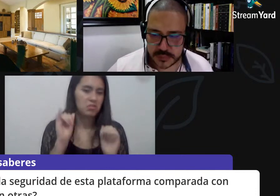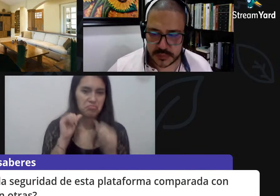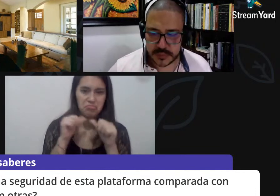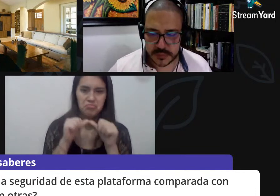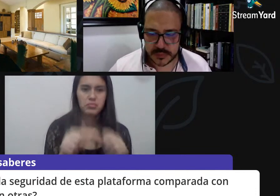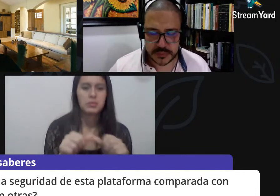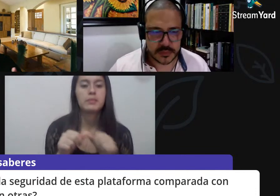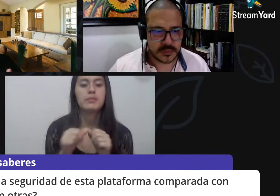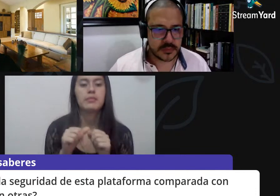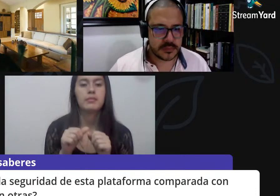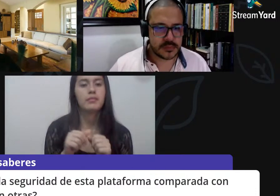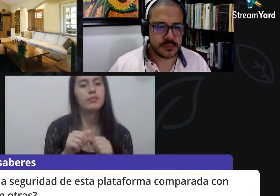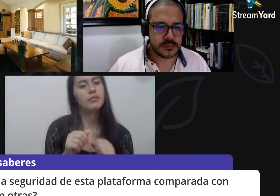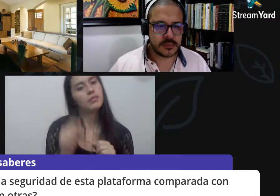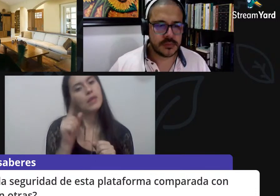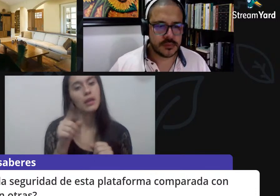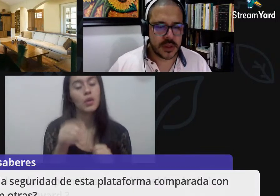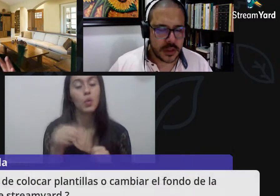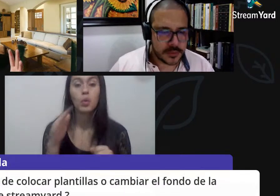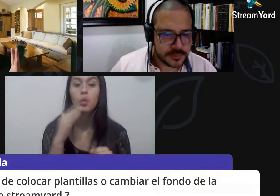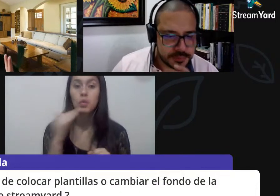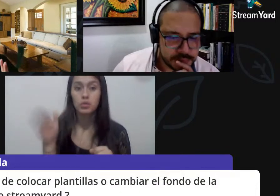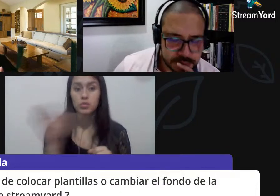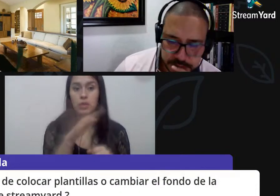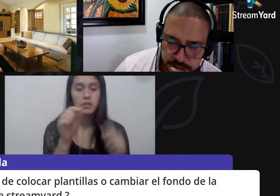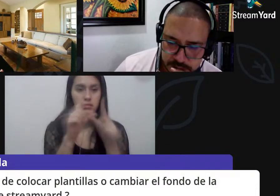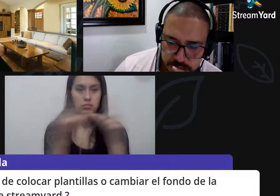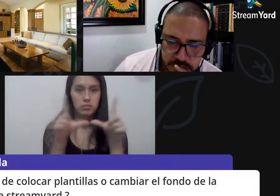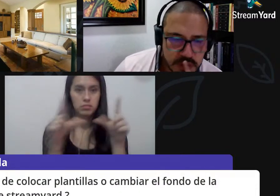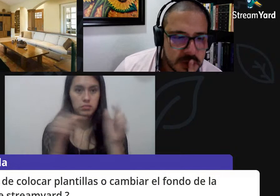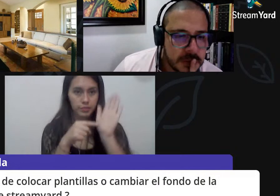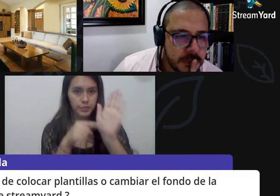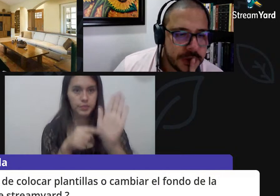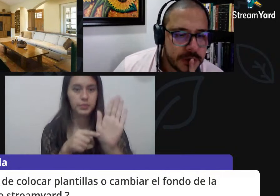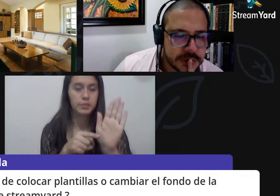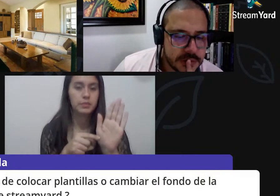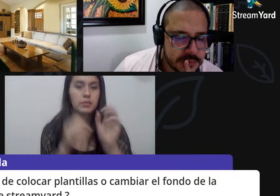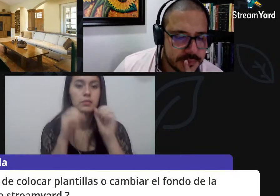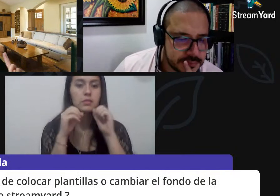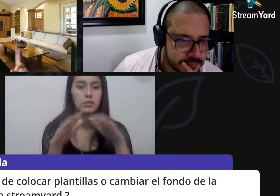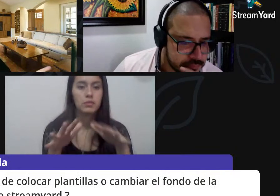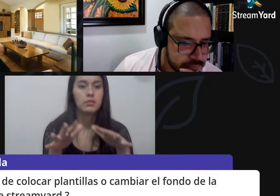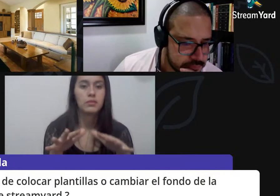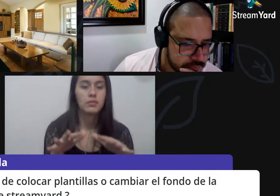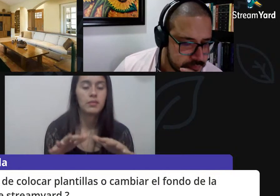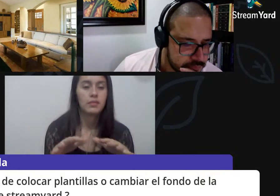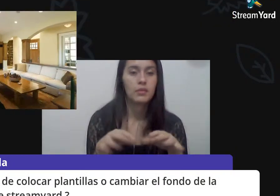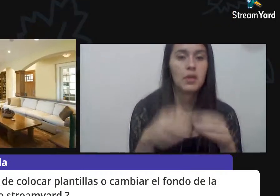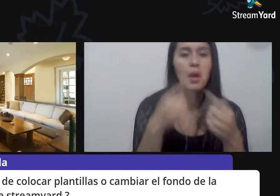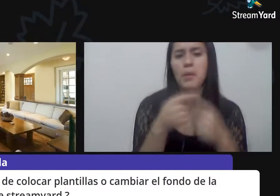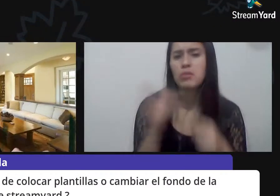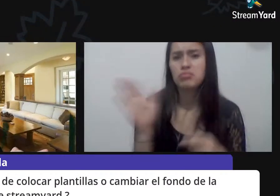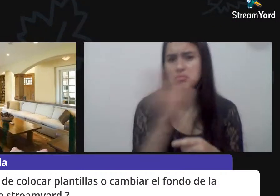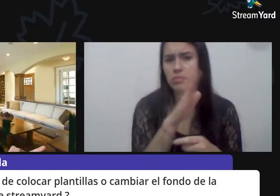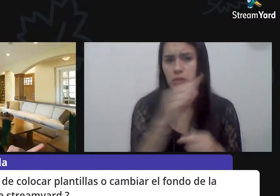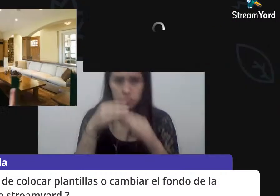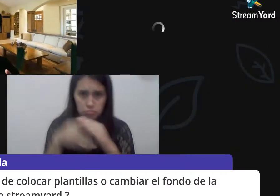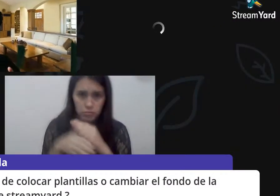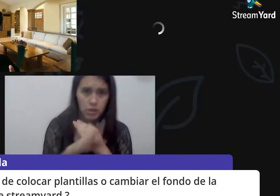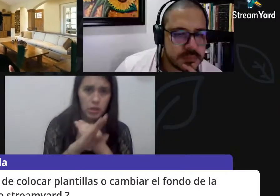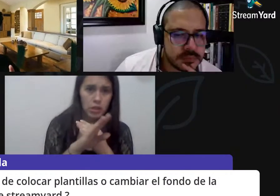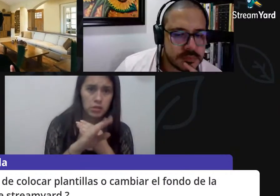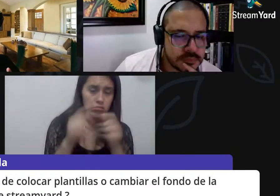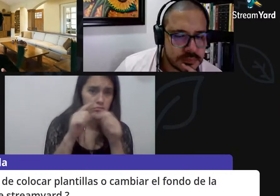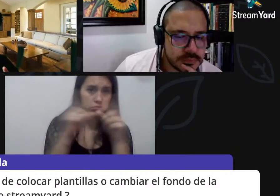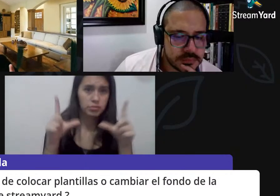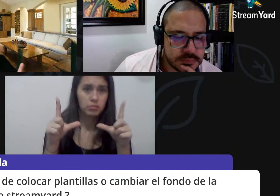para cuando ustedes están transmitiendo, como es en el caso que estamos haciendo nosotros. Bueno. Si ustedes no ingresan a la plataforma y van a hablar